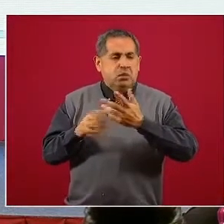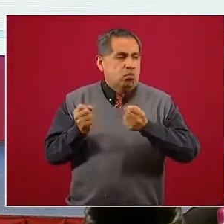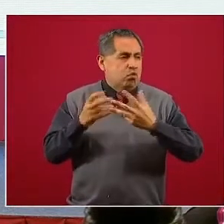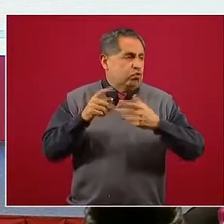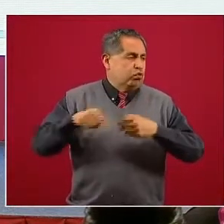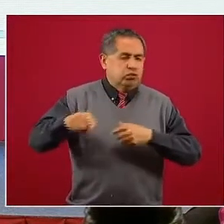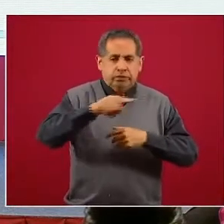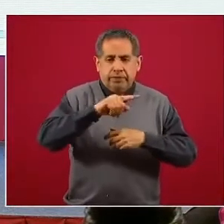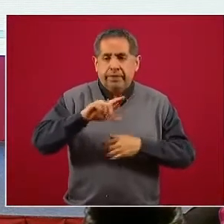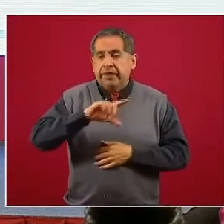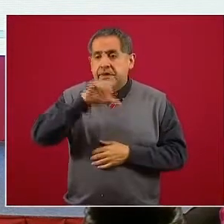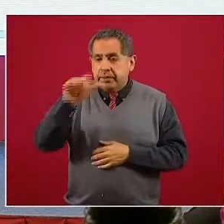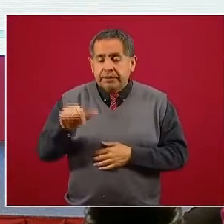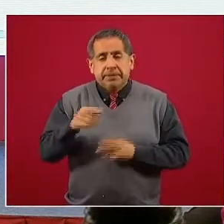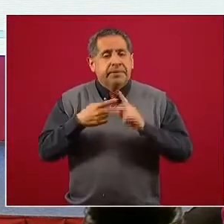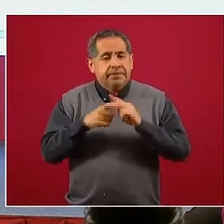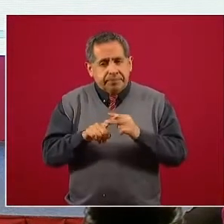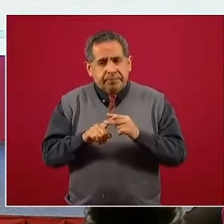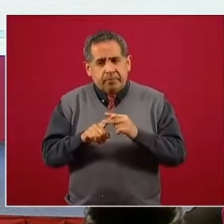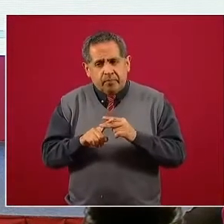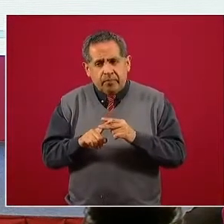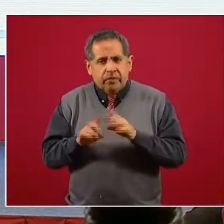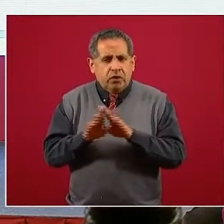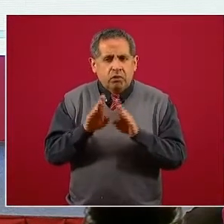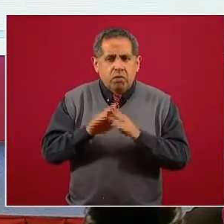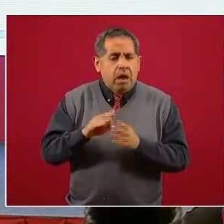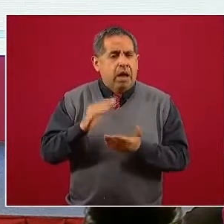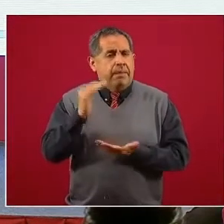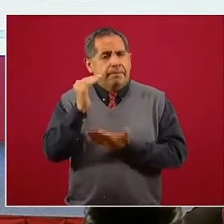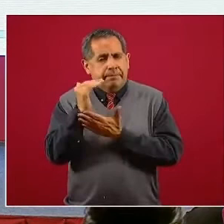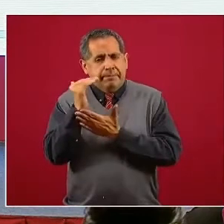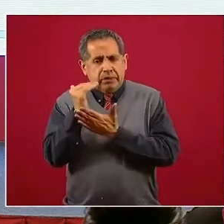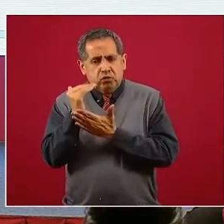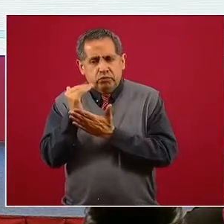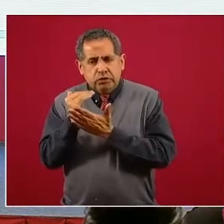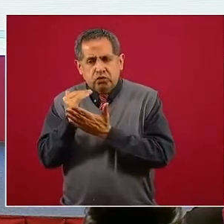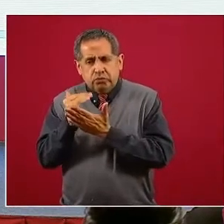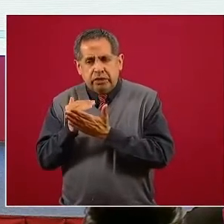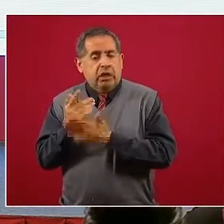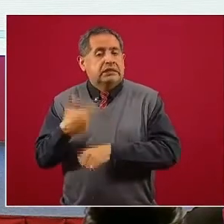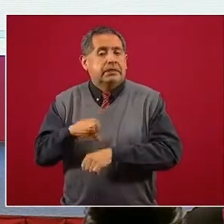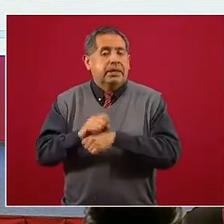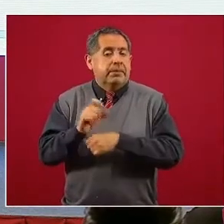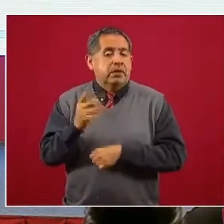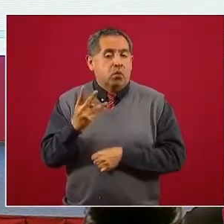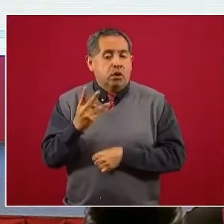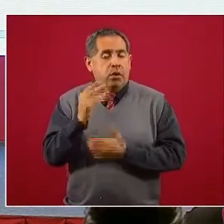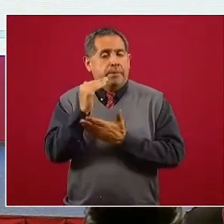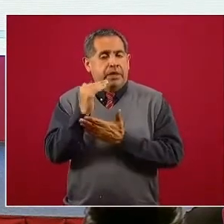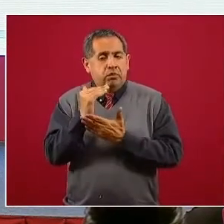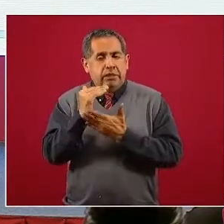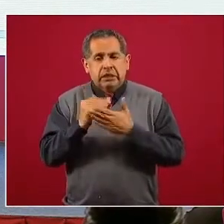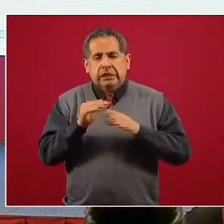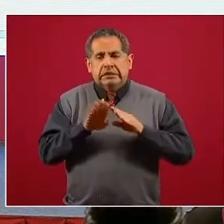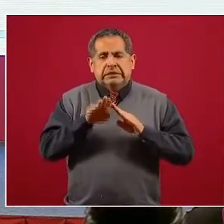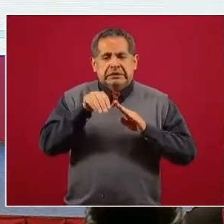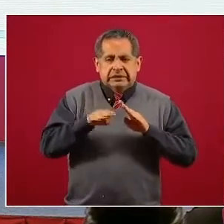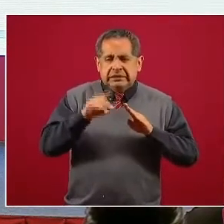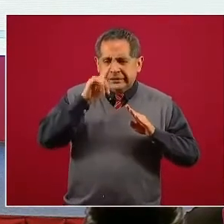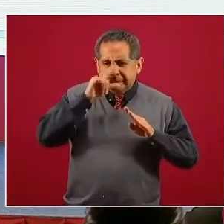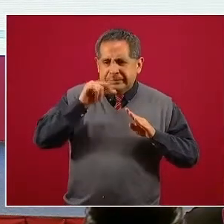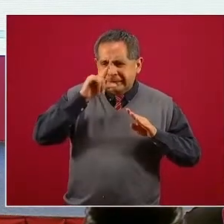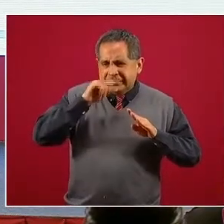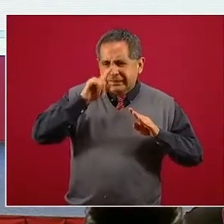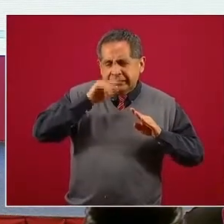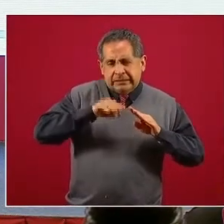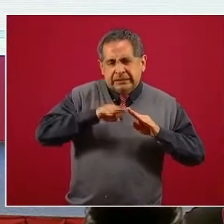casos, y luego este empieza con una tendencia descendente que llega hasta la semana 24, dando una impresión de